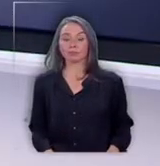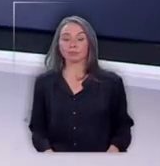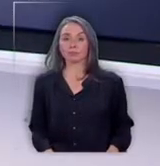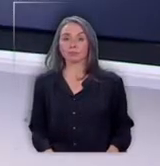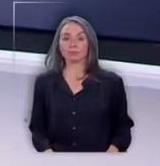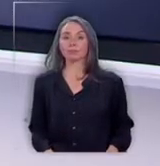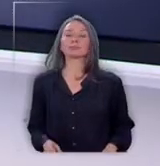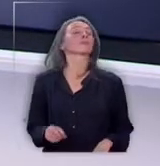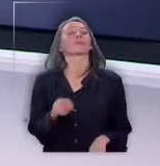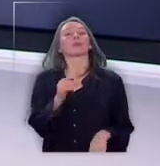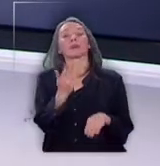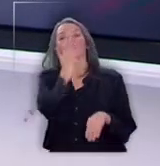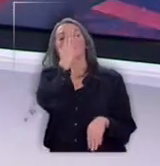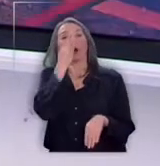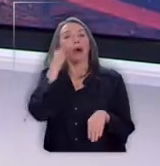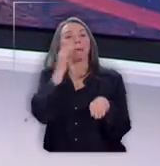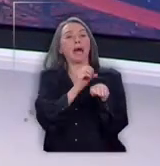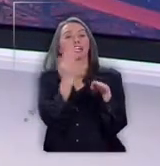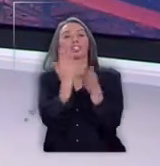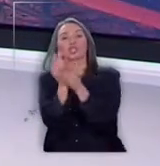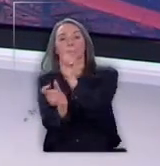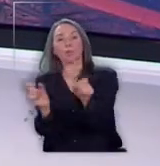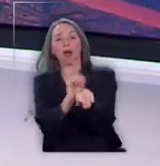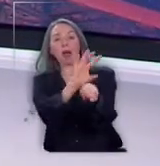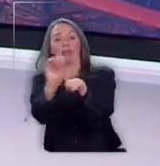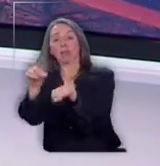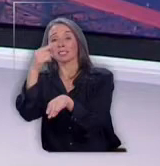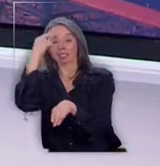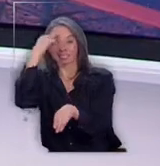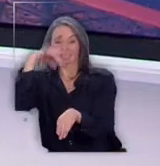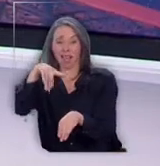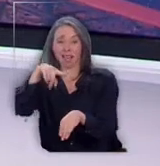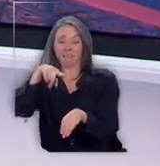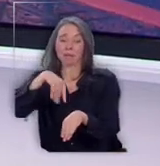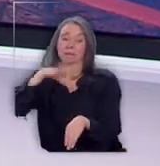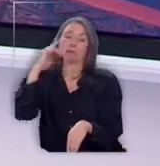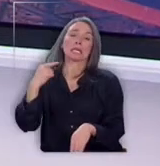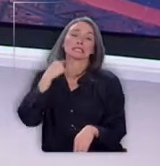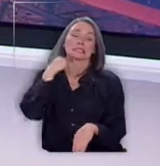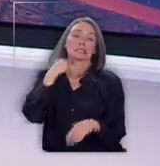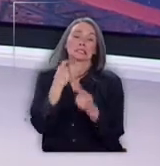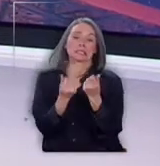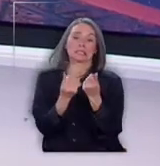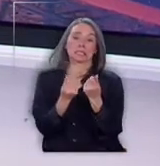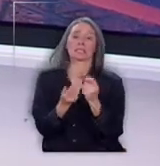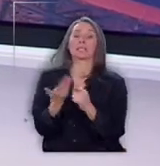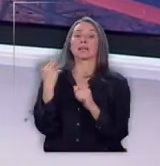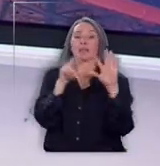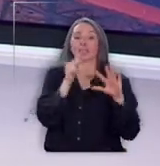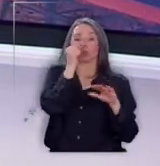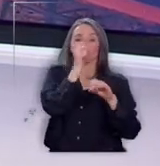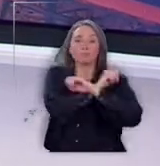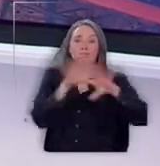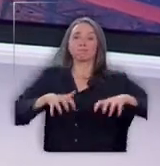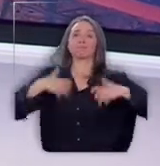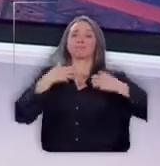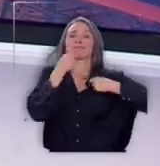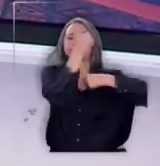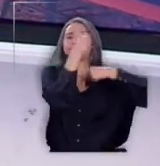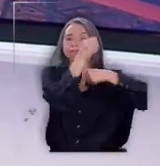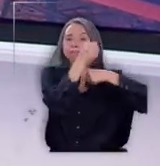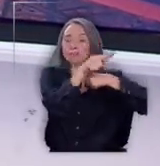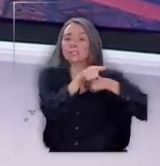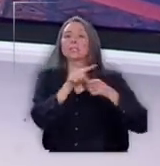el transporte escolar Usted lo sabe es uno de los duros más golpeados en los últimos meses primero por el estadio social y ahora por el coronavirus se han visto